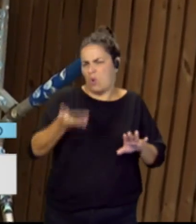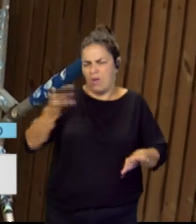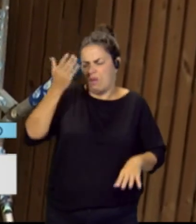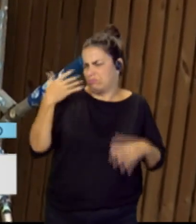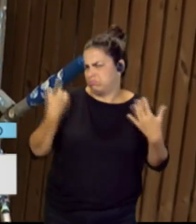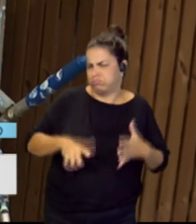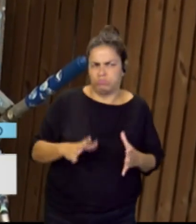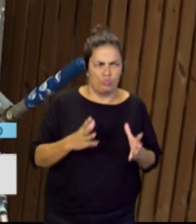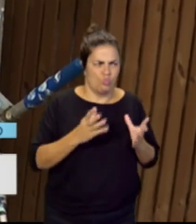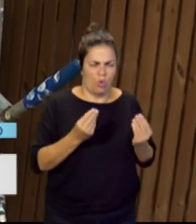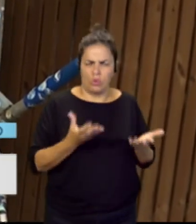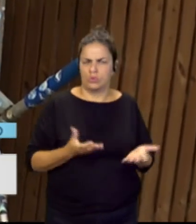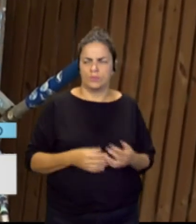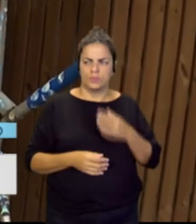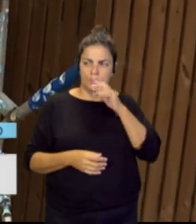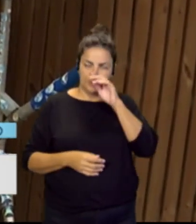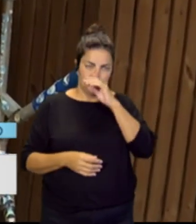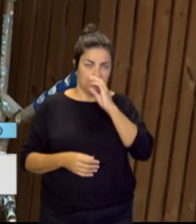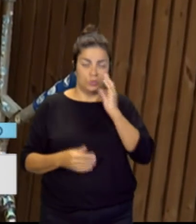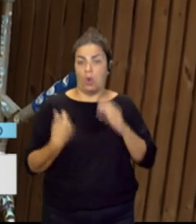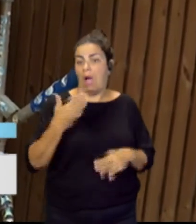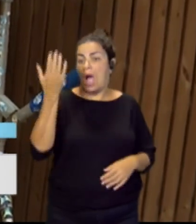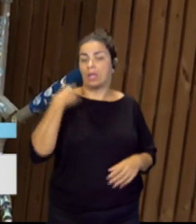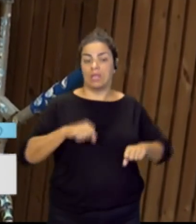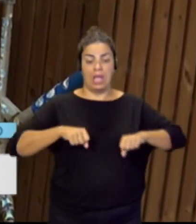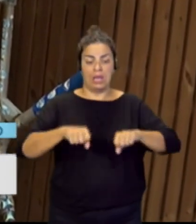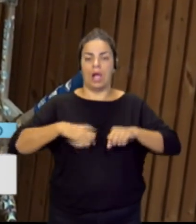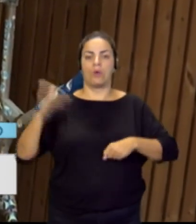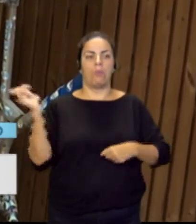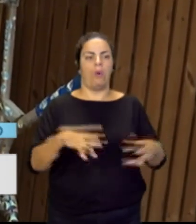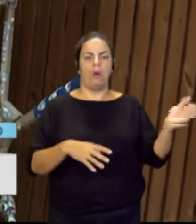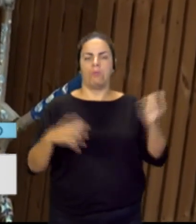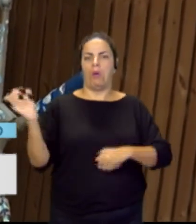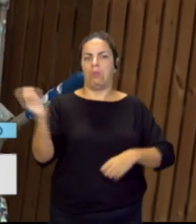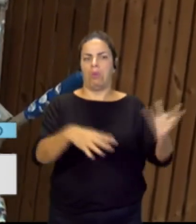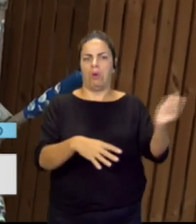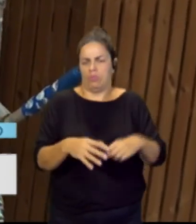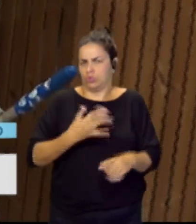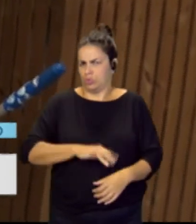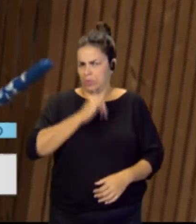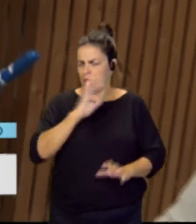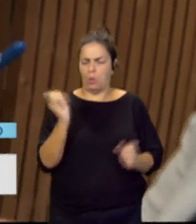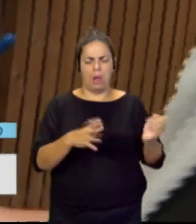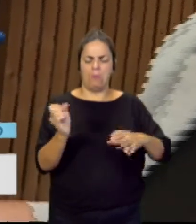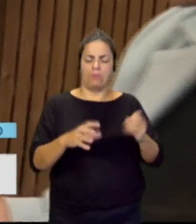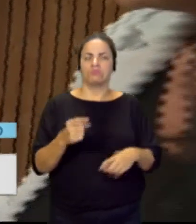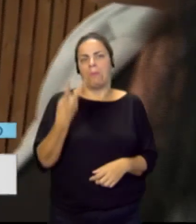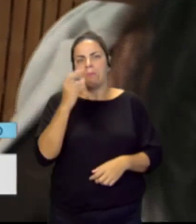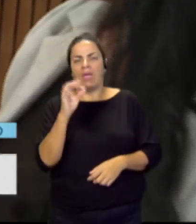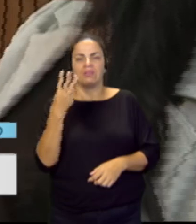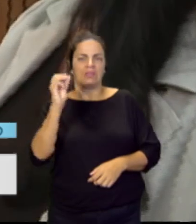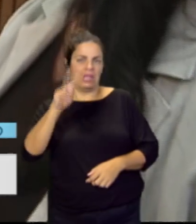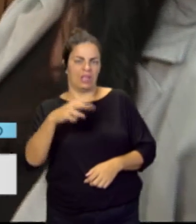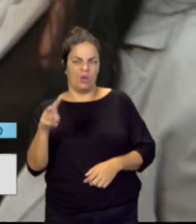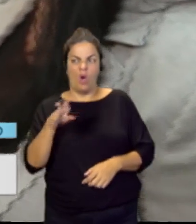eh yo antes llenaba el carro con 20 30 ahora menos de